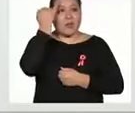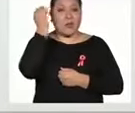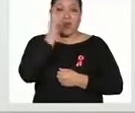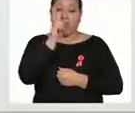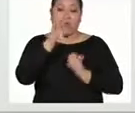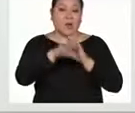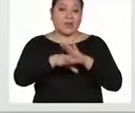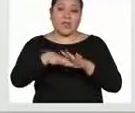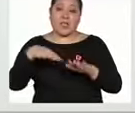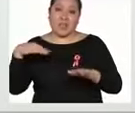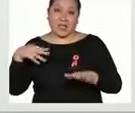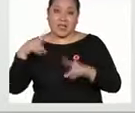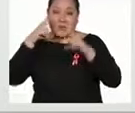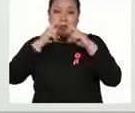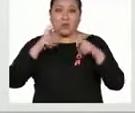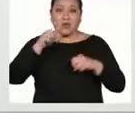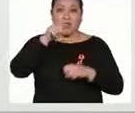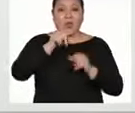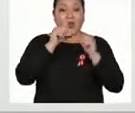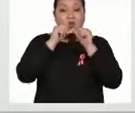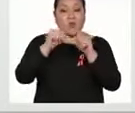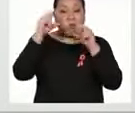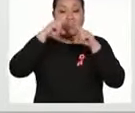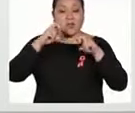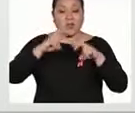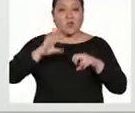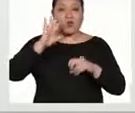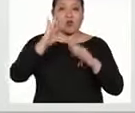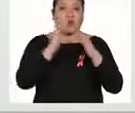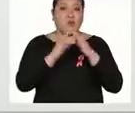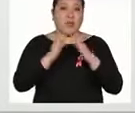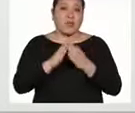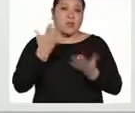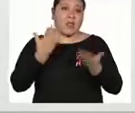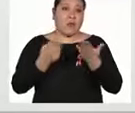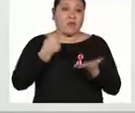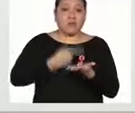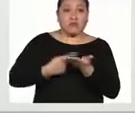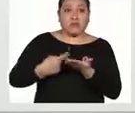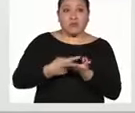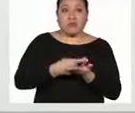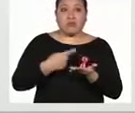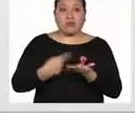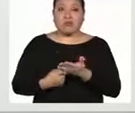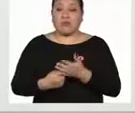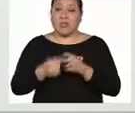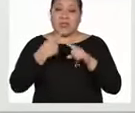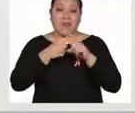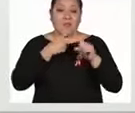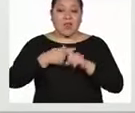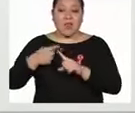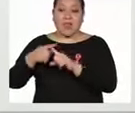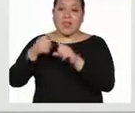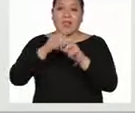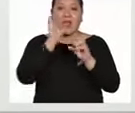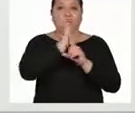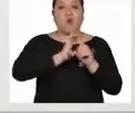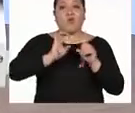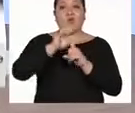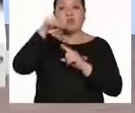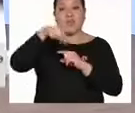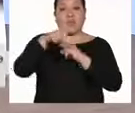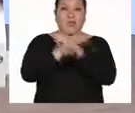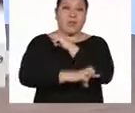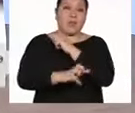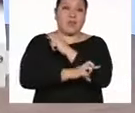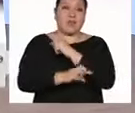salir a investigar, se quedan investigando en casa. Seguro han discutido ya sobre la amplia variedad cultural en nuestro